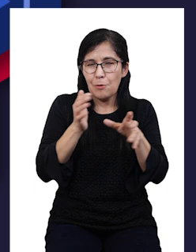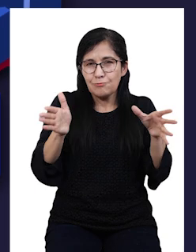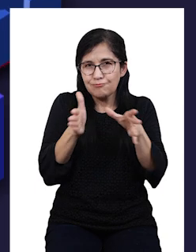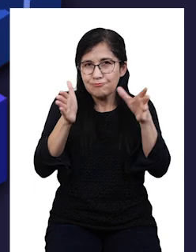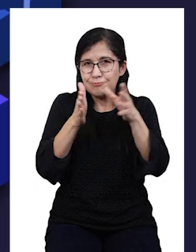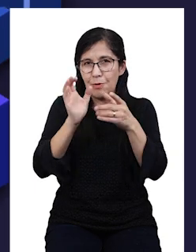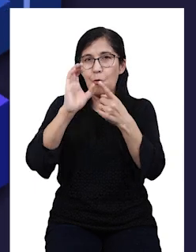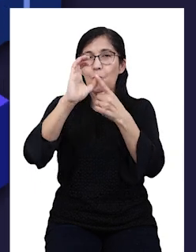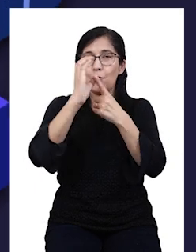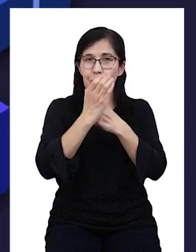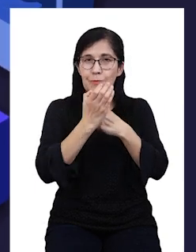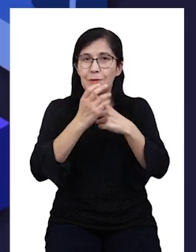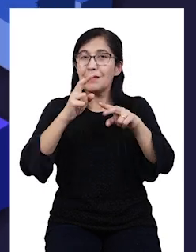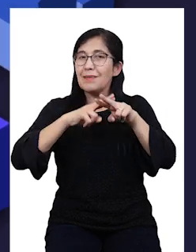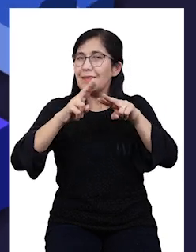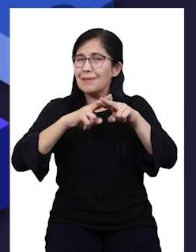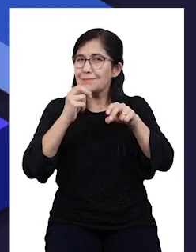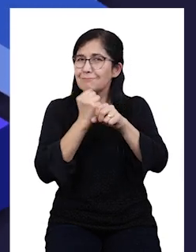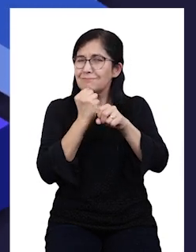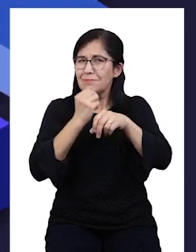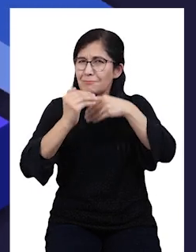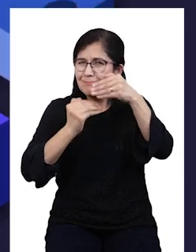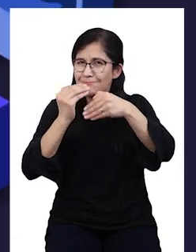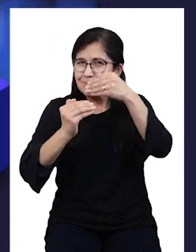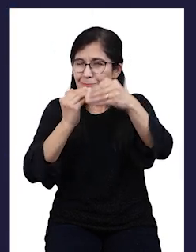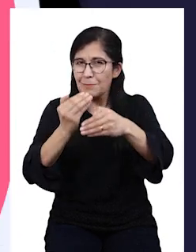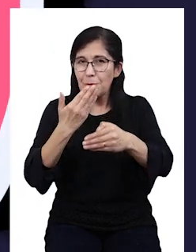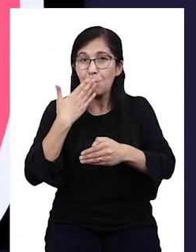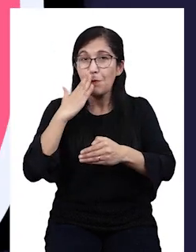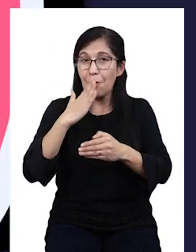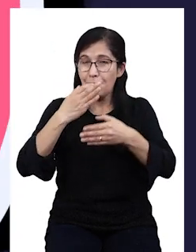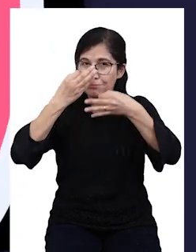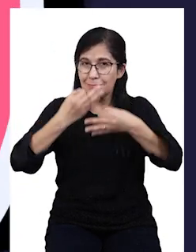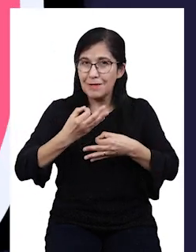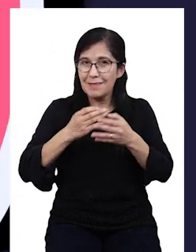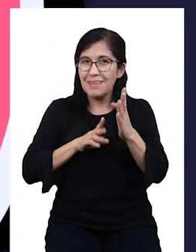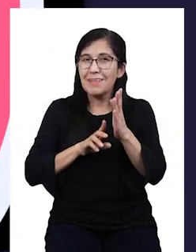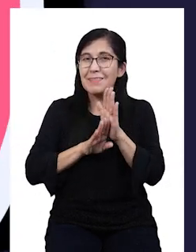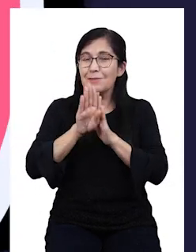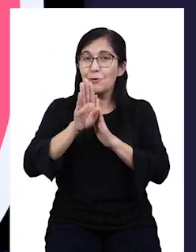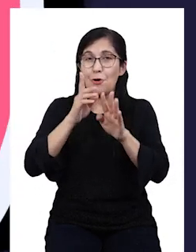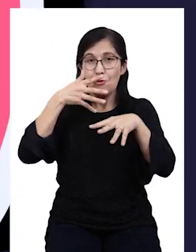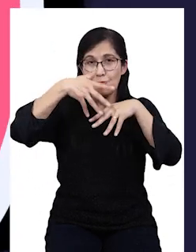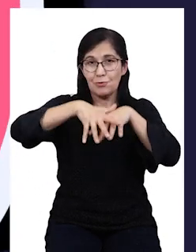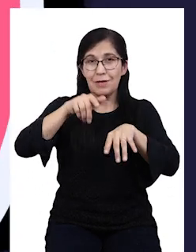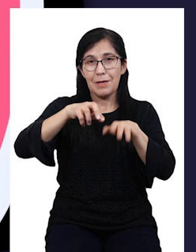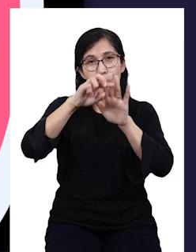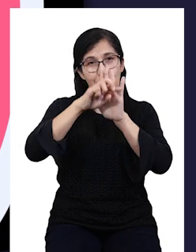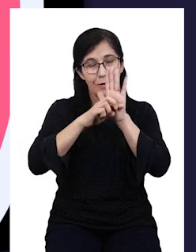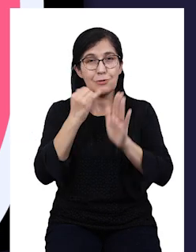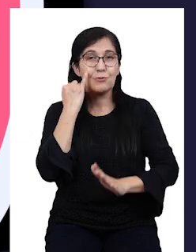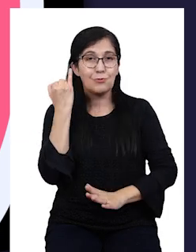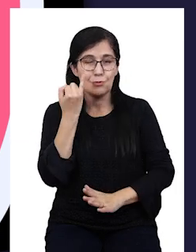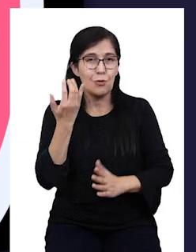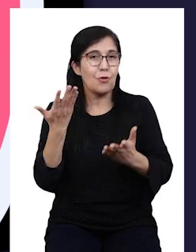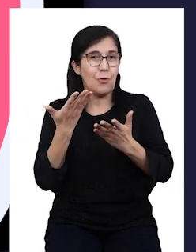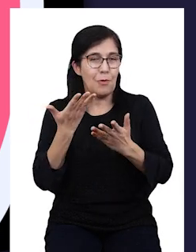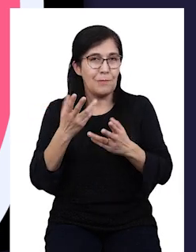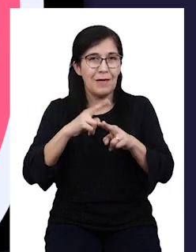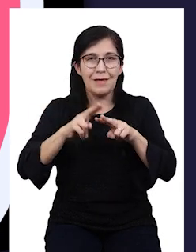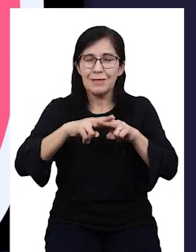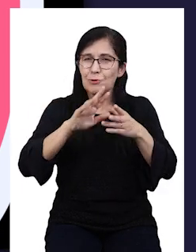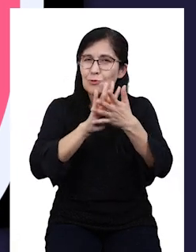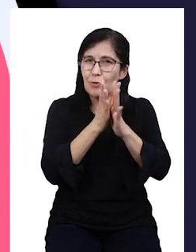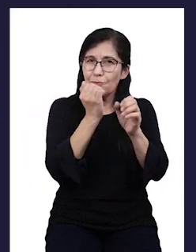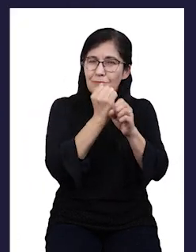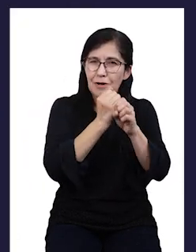para potenciar la cultura de la mejora continua y garantizar el desarrollo integral del proyecto institucional. Y lo hace